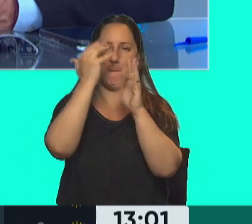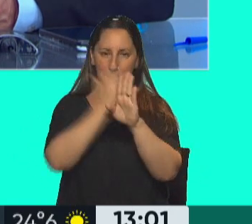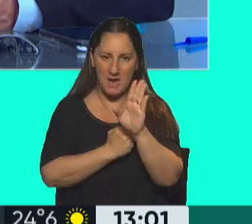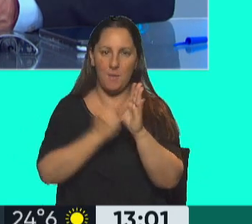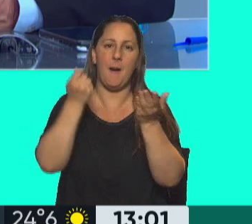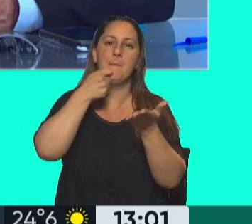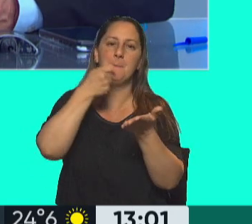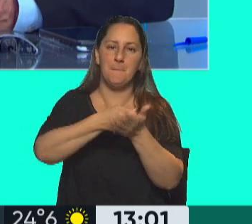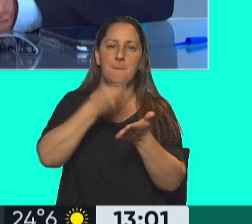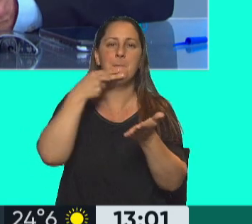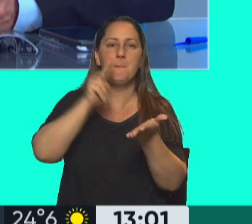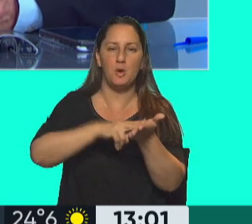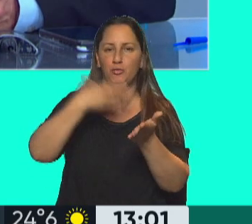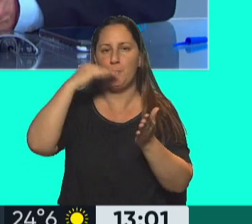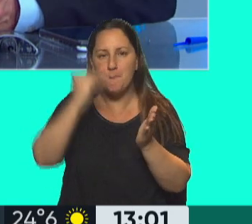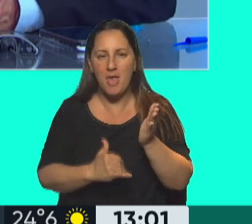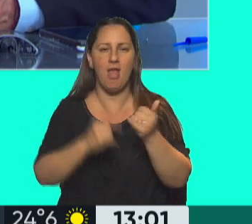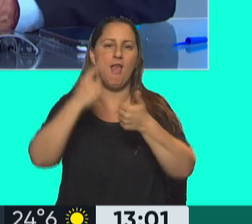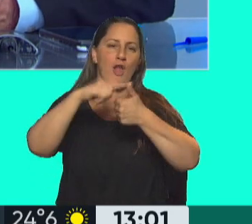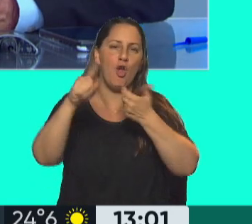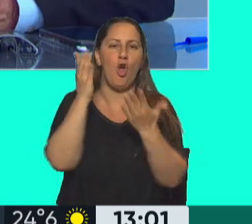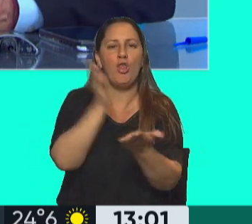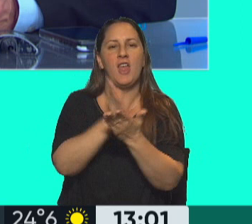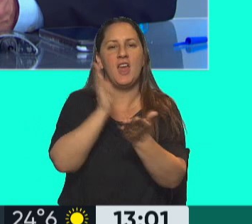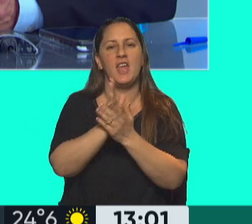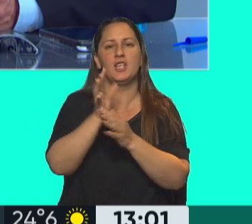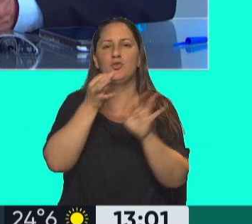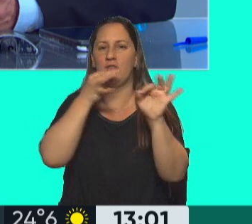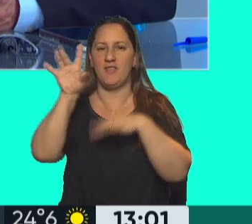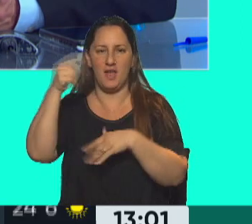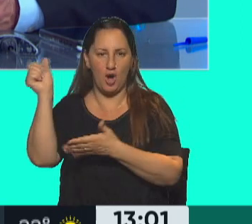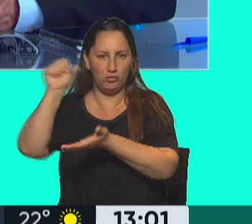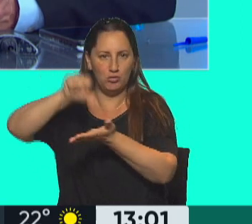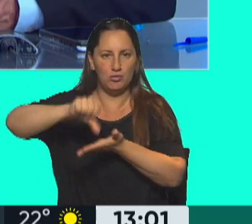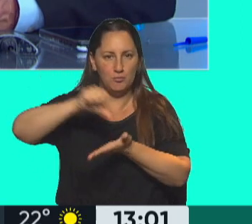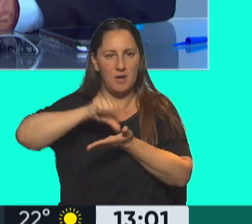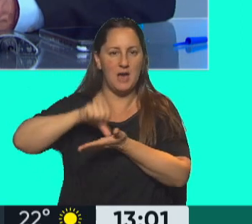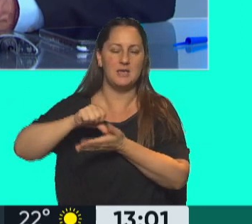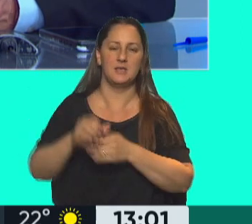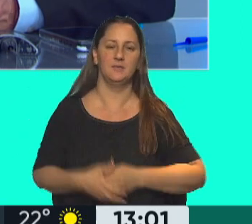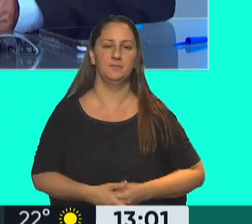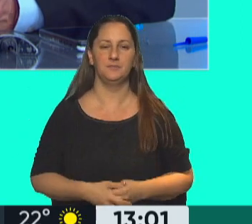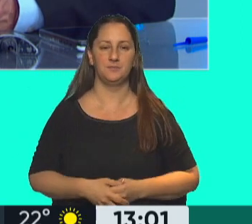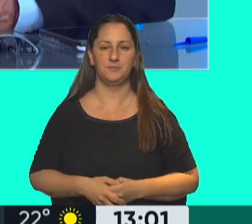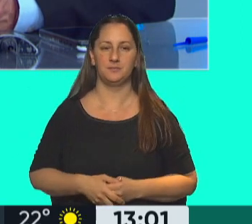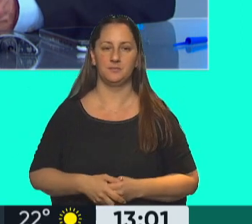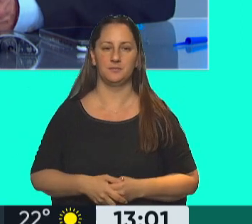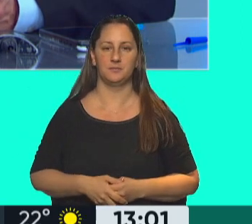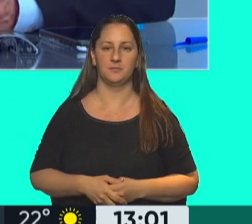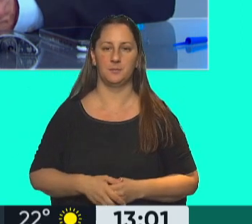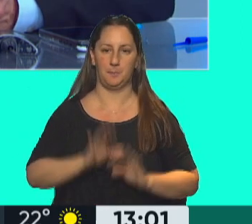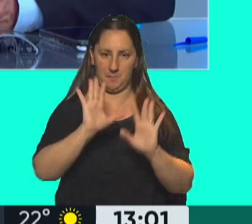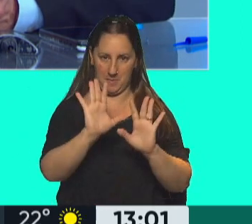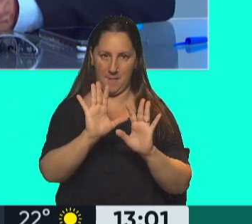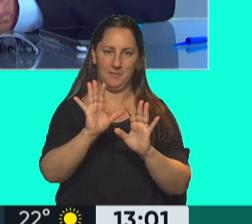menos impuestos, menos aranceles, menos derechos de exportación sobre el valor que exportaban. El tema, Rulo, es que siempre... El otro tema,